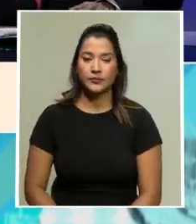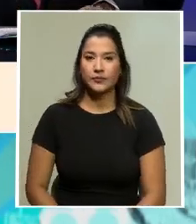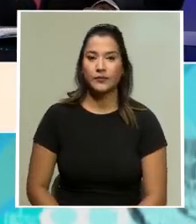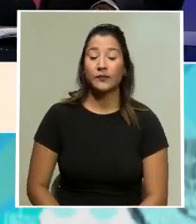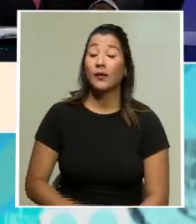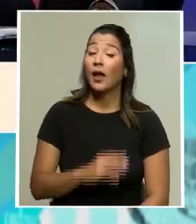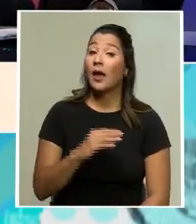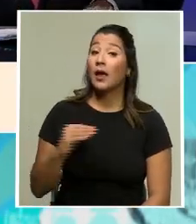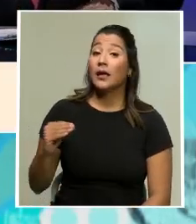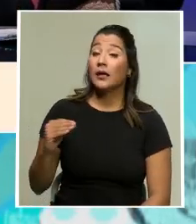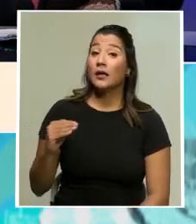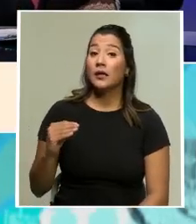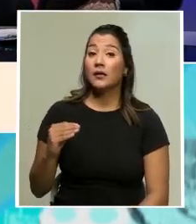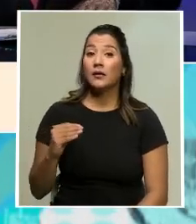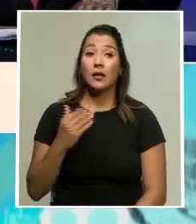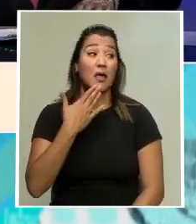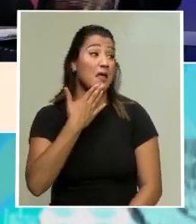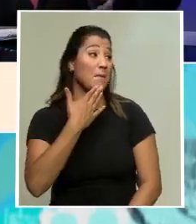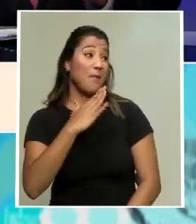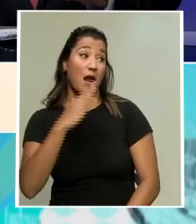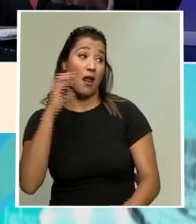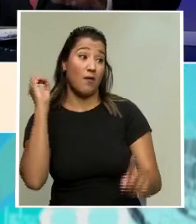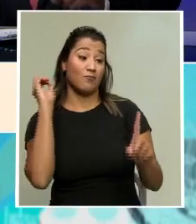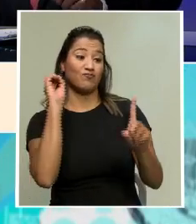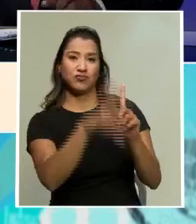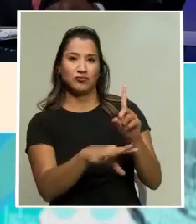Y por supuesto eso... Y mala puntería.